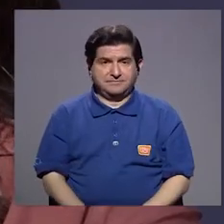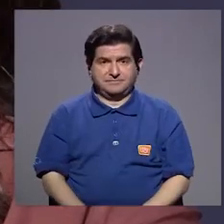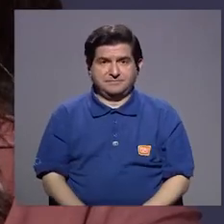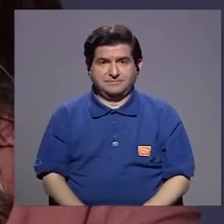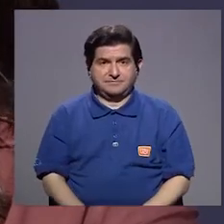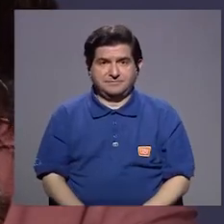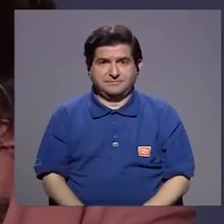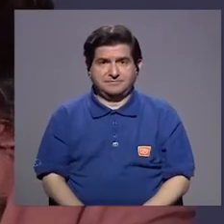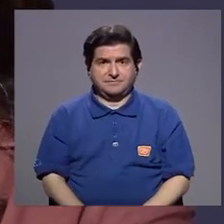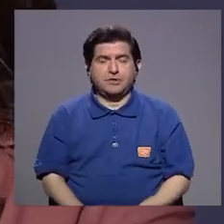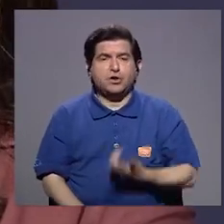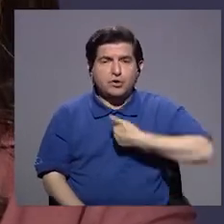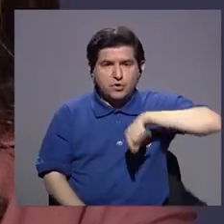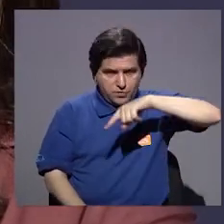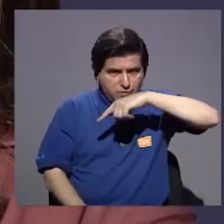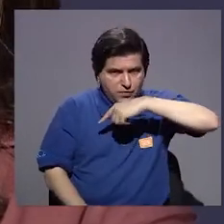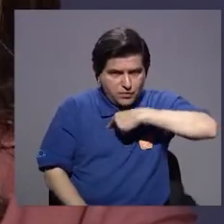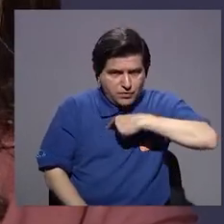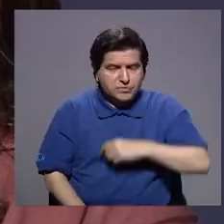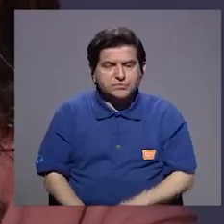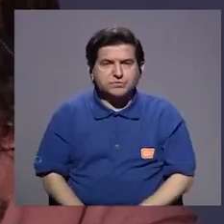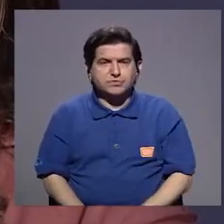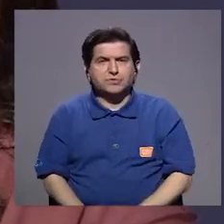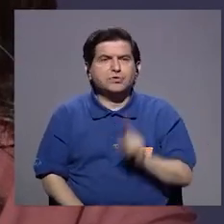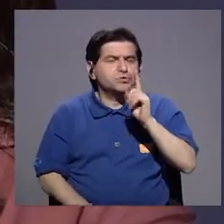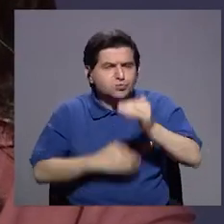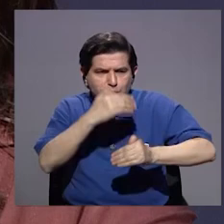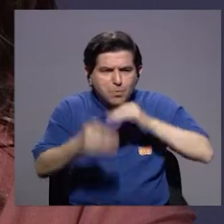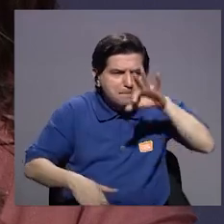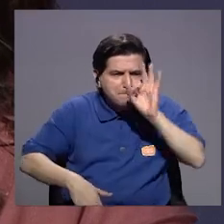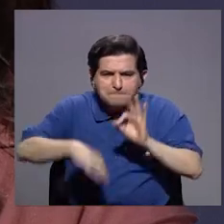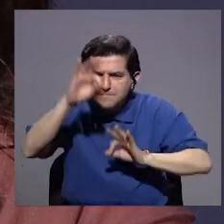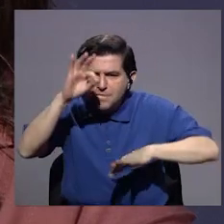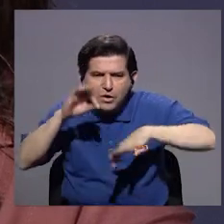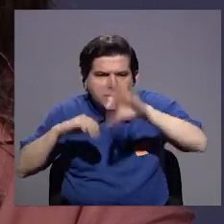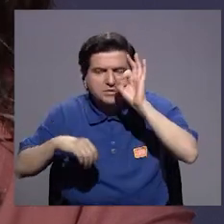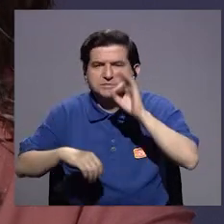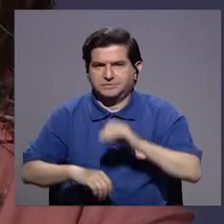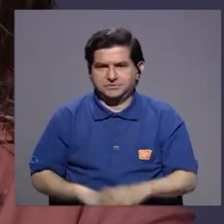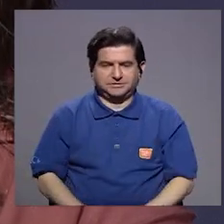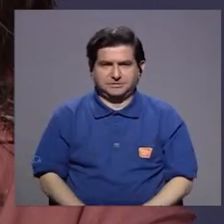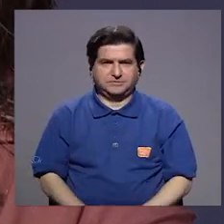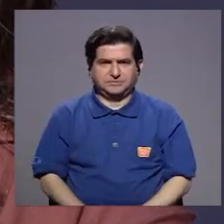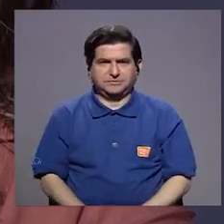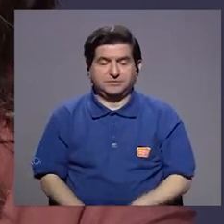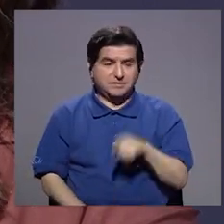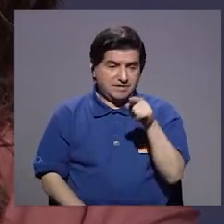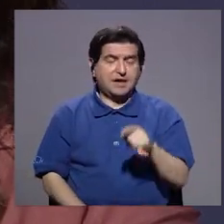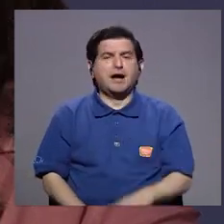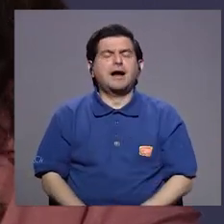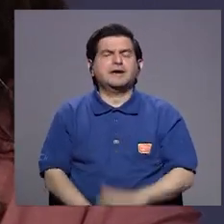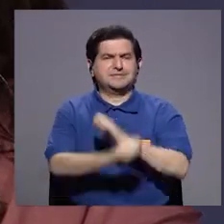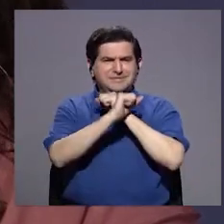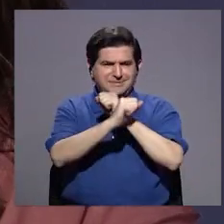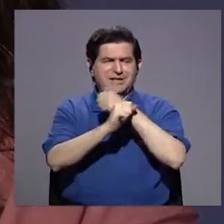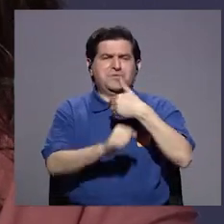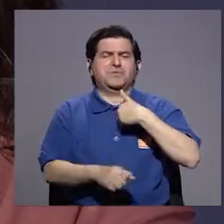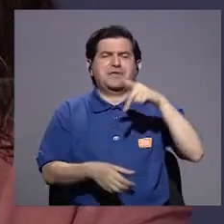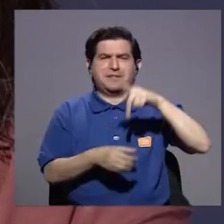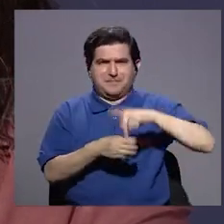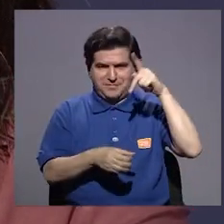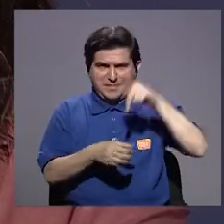edición, hicimos una curaduría y una selección que asegurara